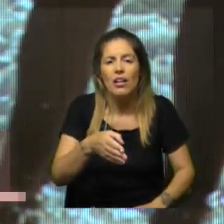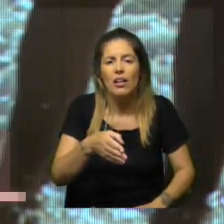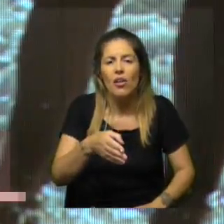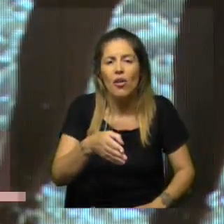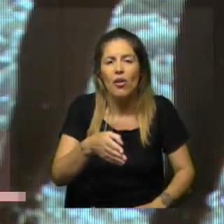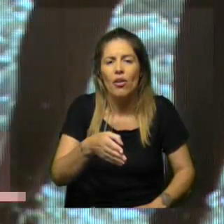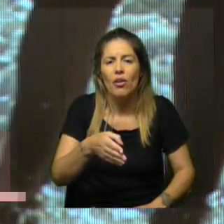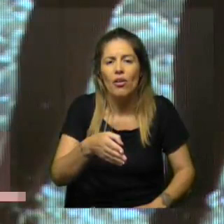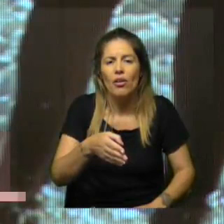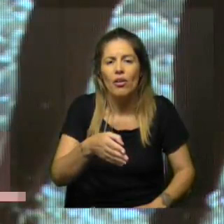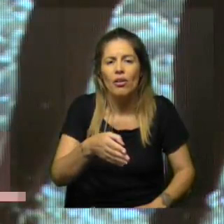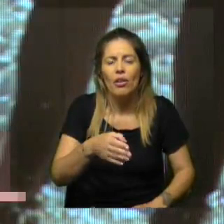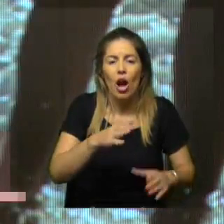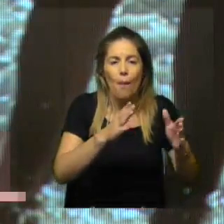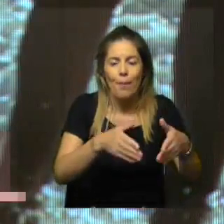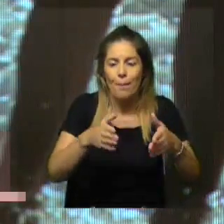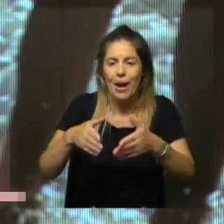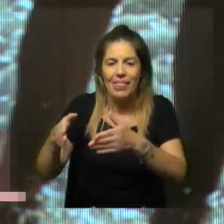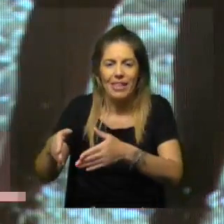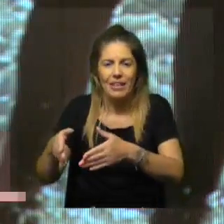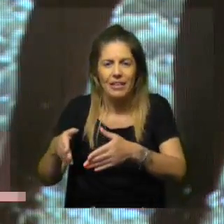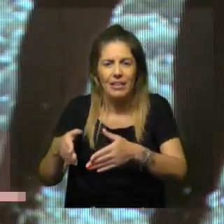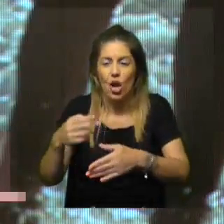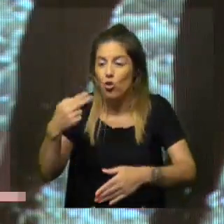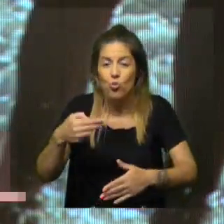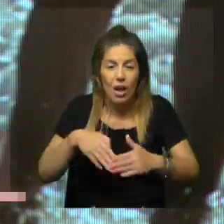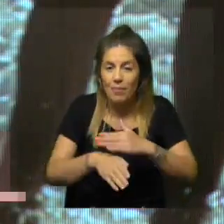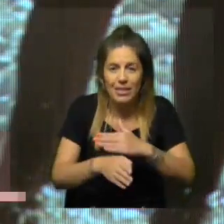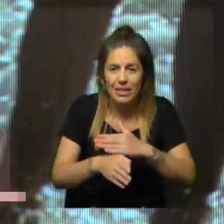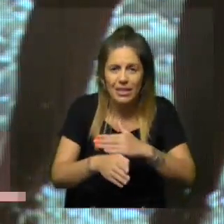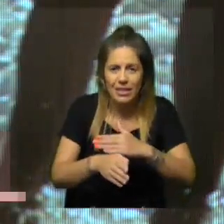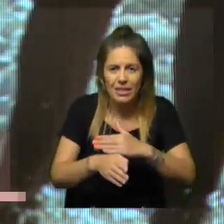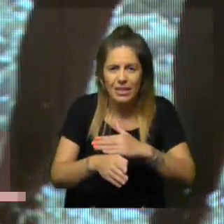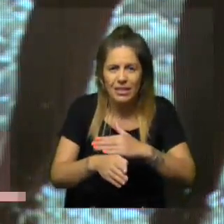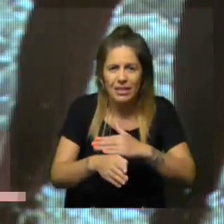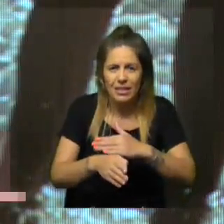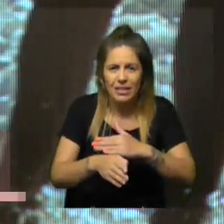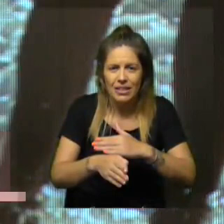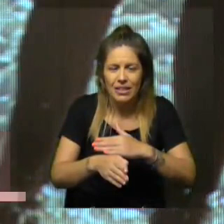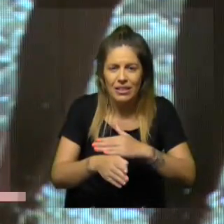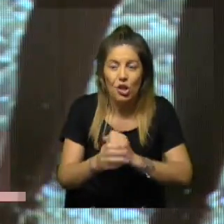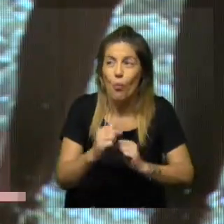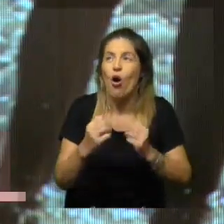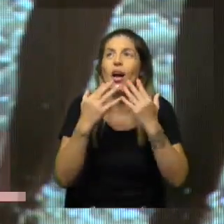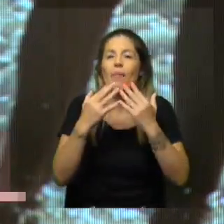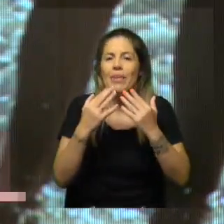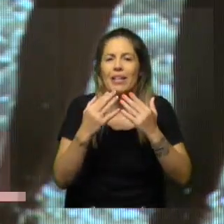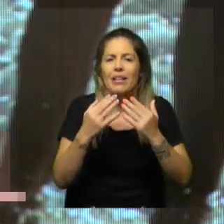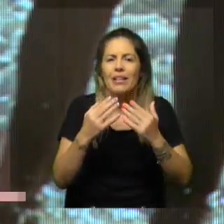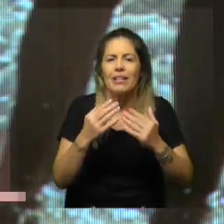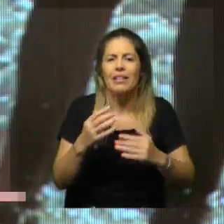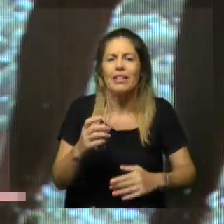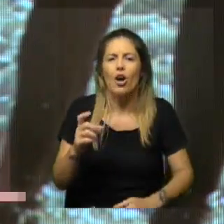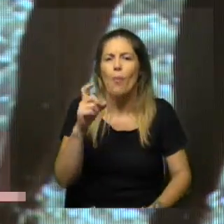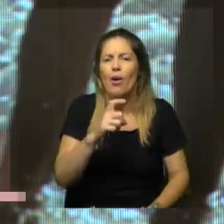¿Que son paneles? Sí. Nunca me metí, imagínese. No. Me daría claustrofobia. No, pero no, que había publicidad engañosa. Ese es el término.